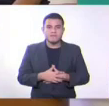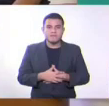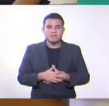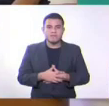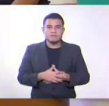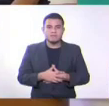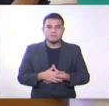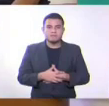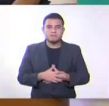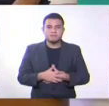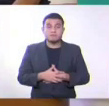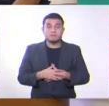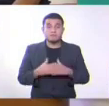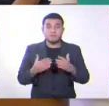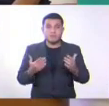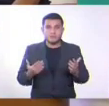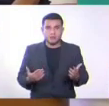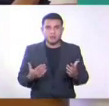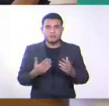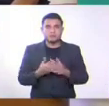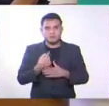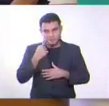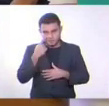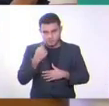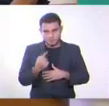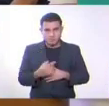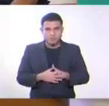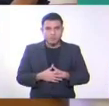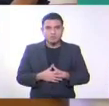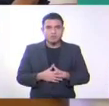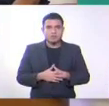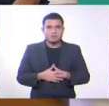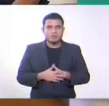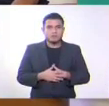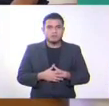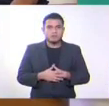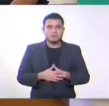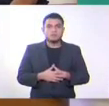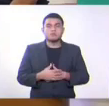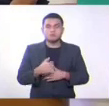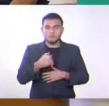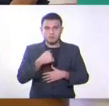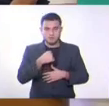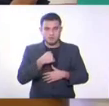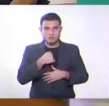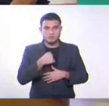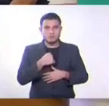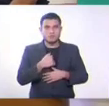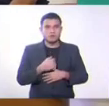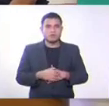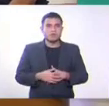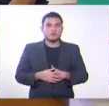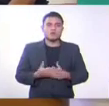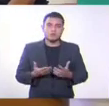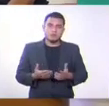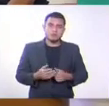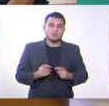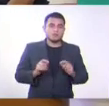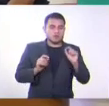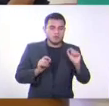Y el problema consiste en lo siguiente. Yo tengo dos puntos. A uno lo voy a llamar P.